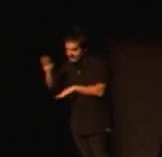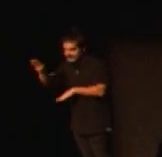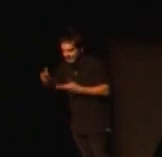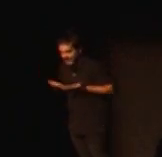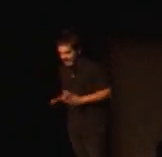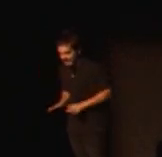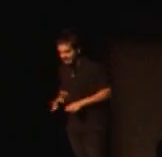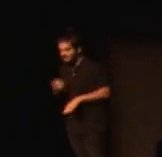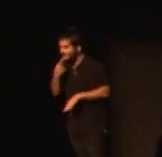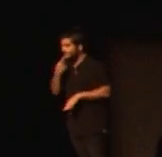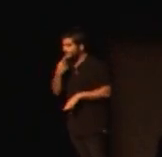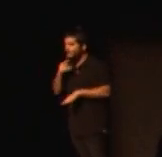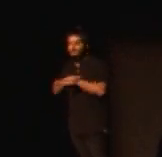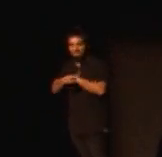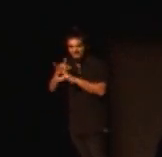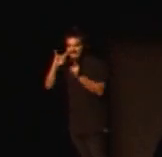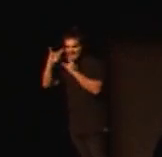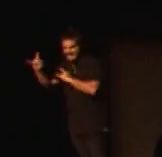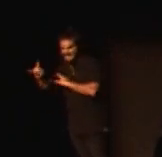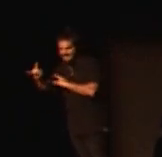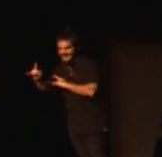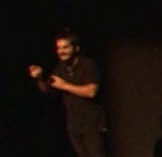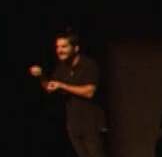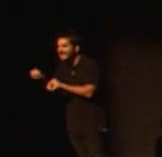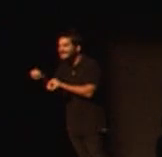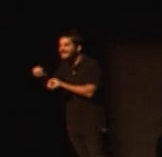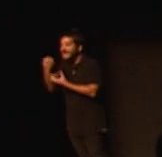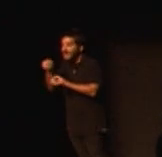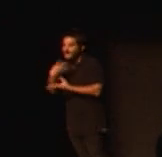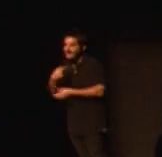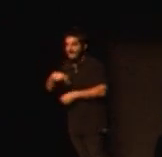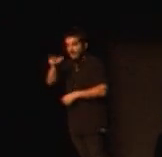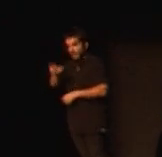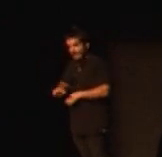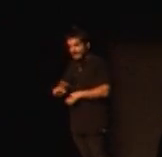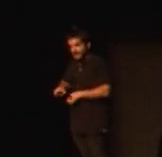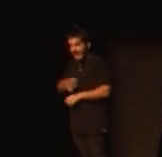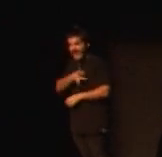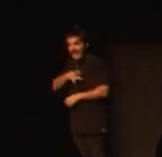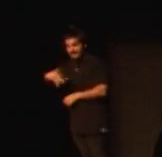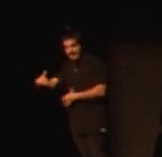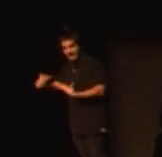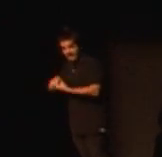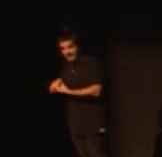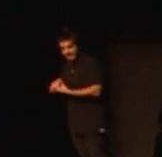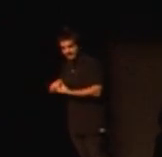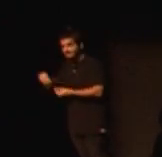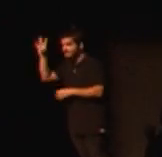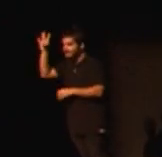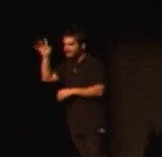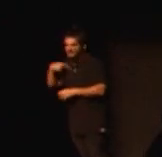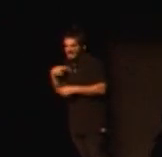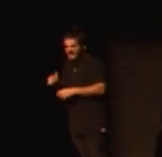que es albina. Y la niña empieza a tocarme el pelo. Y le digo, perdona, ¿pero qué haces? Es que mi mamá me ha dicho que tocarte el pelo da suerte. Y yo,